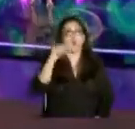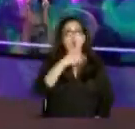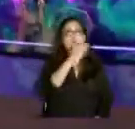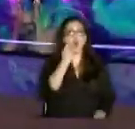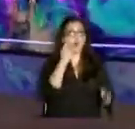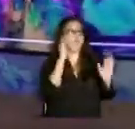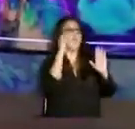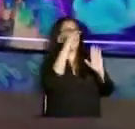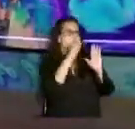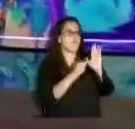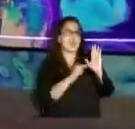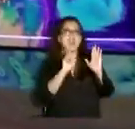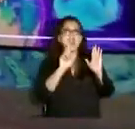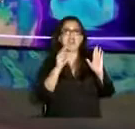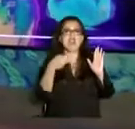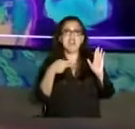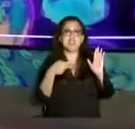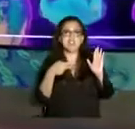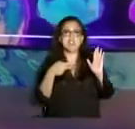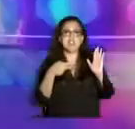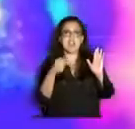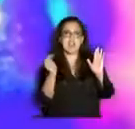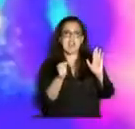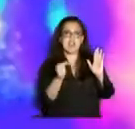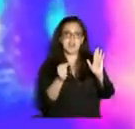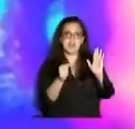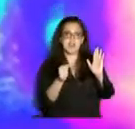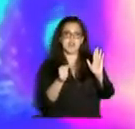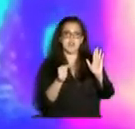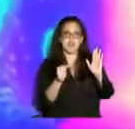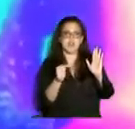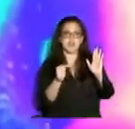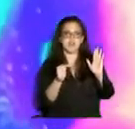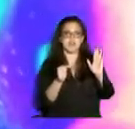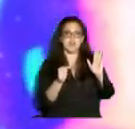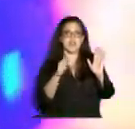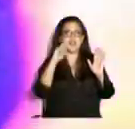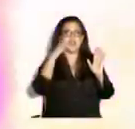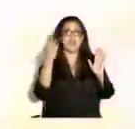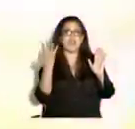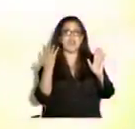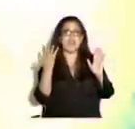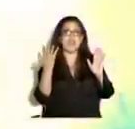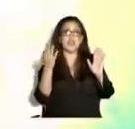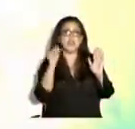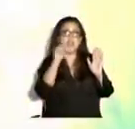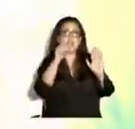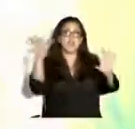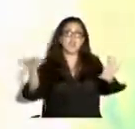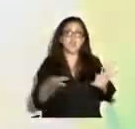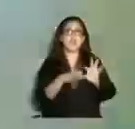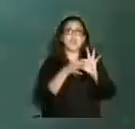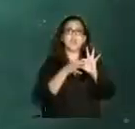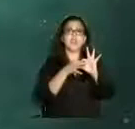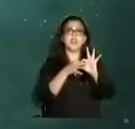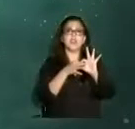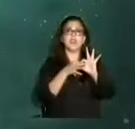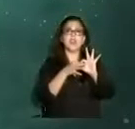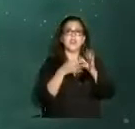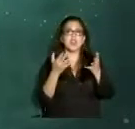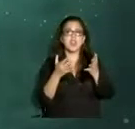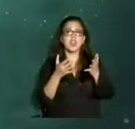que nos fijemos en el RH. El RH negativo es una condición que depende del alelo D minúscula, de